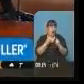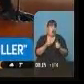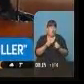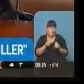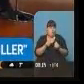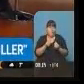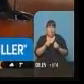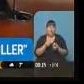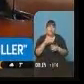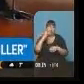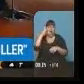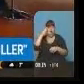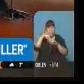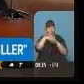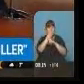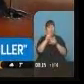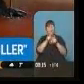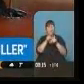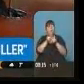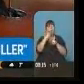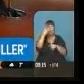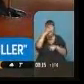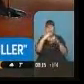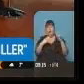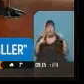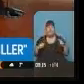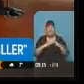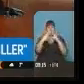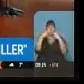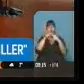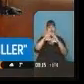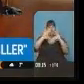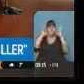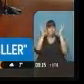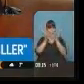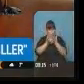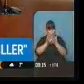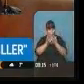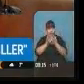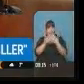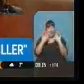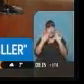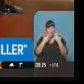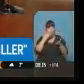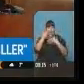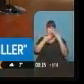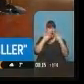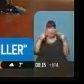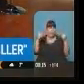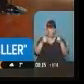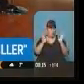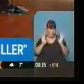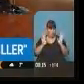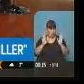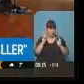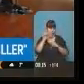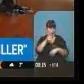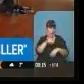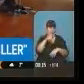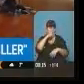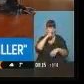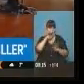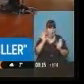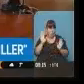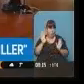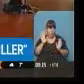el parlasur viene a ser el único foro internacional que donde pueden expresarse la oposición digamos del maduro